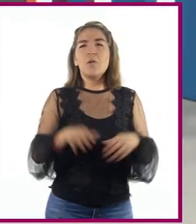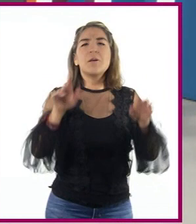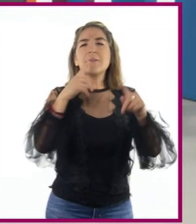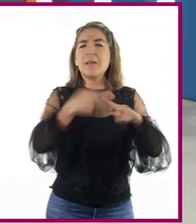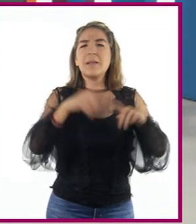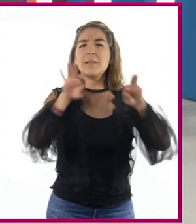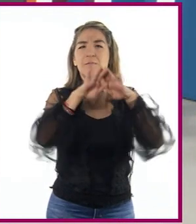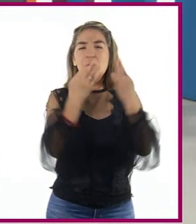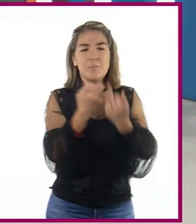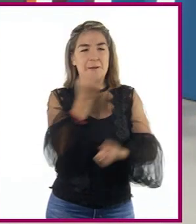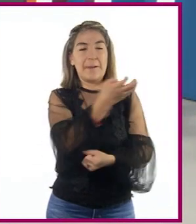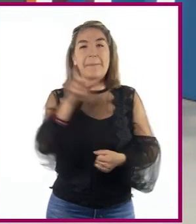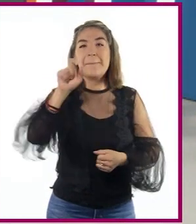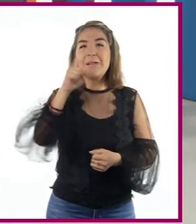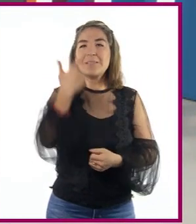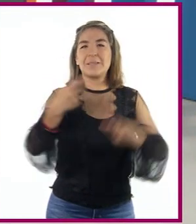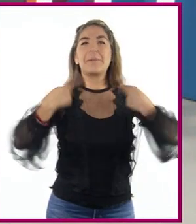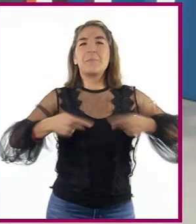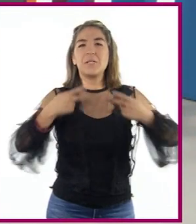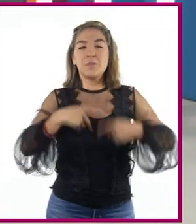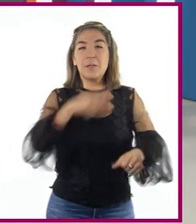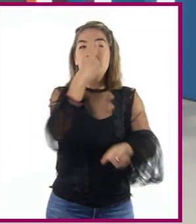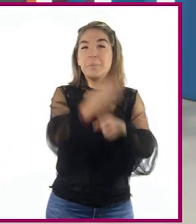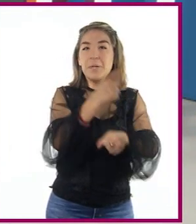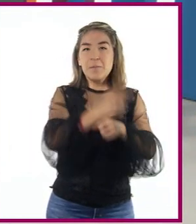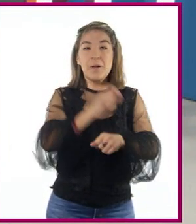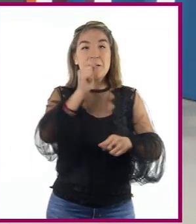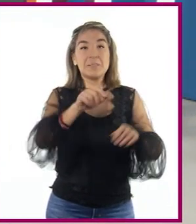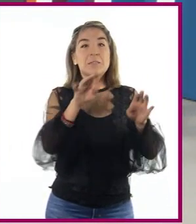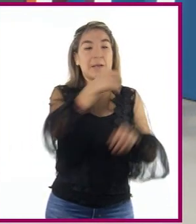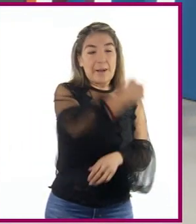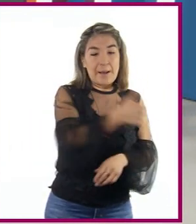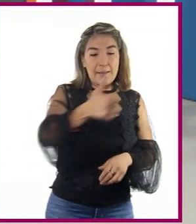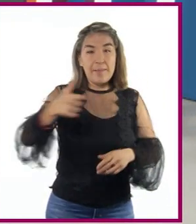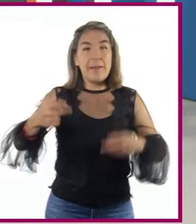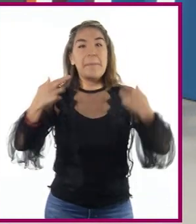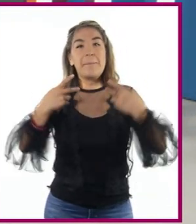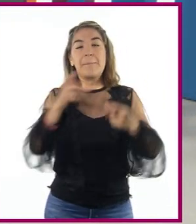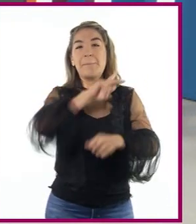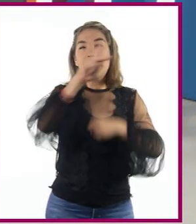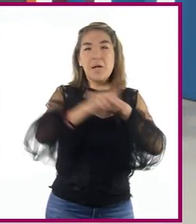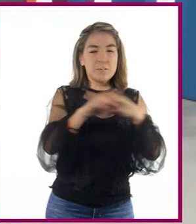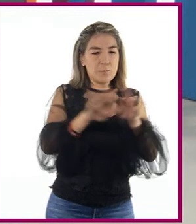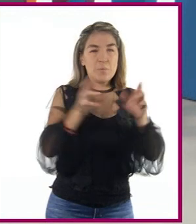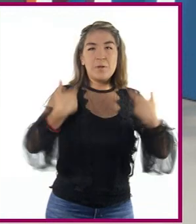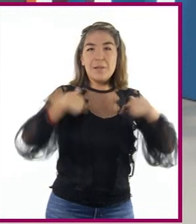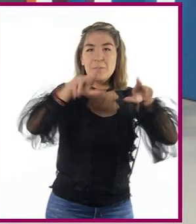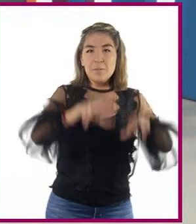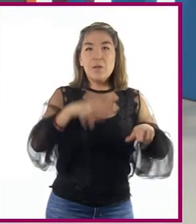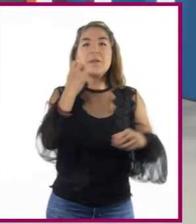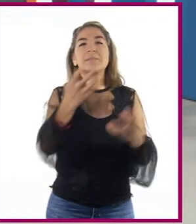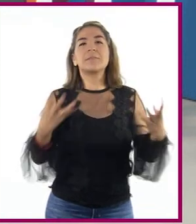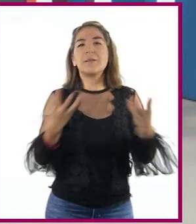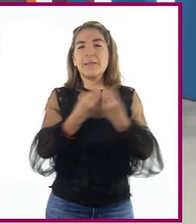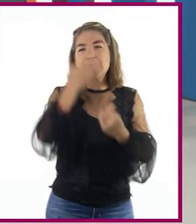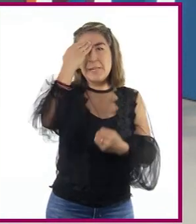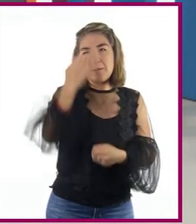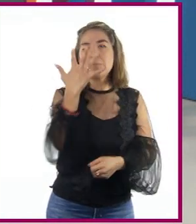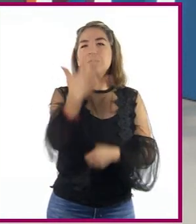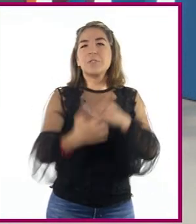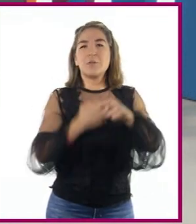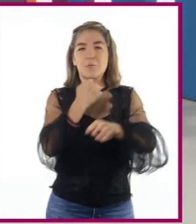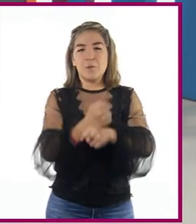por 27 comisarios, uno por cada país de la Unión Europea durante un periodo de 5